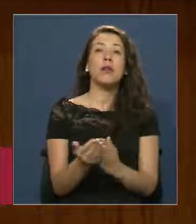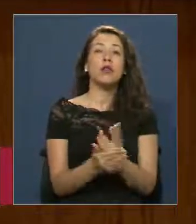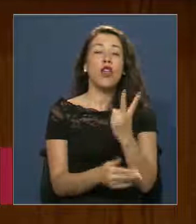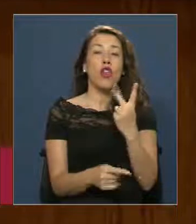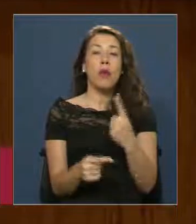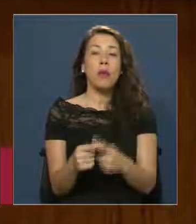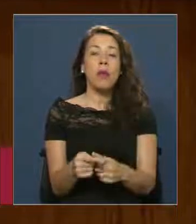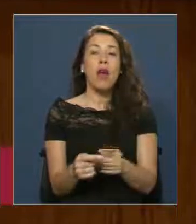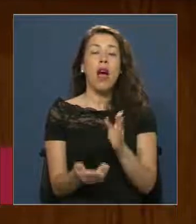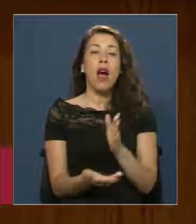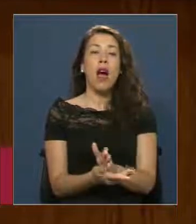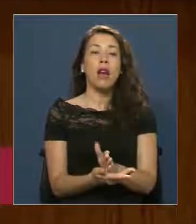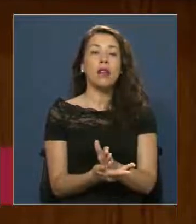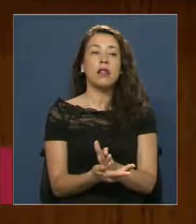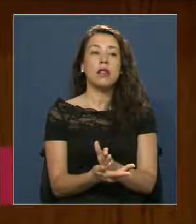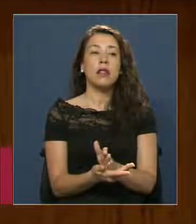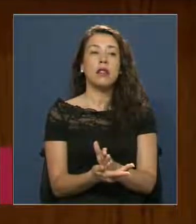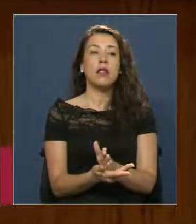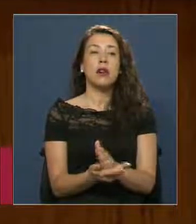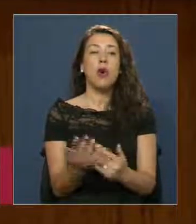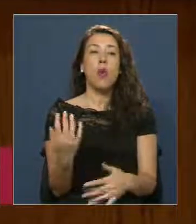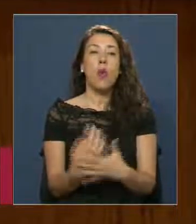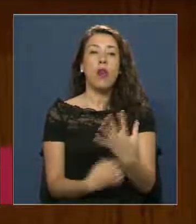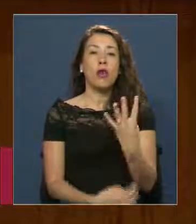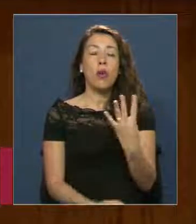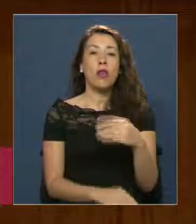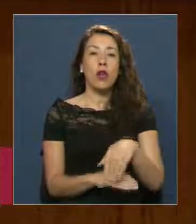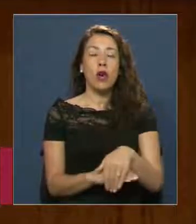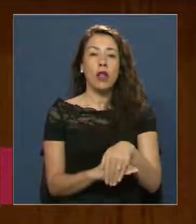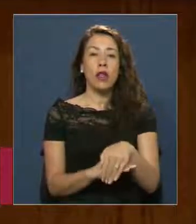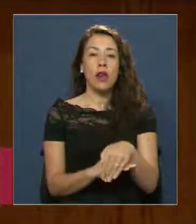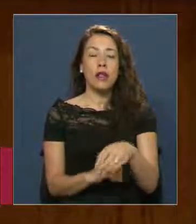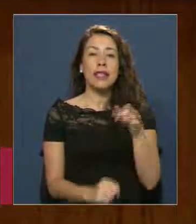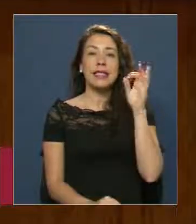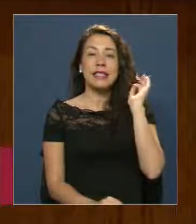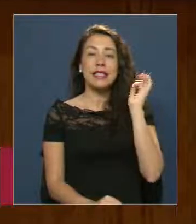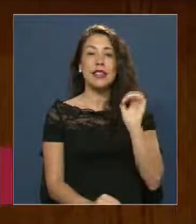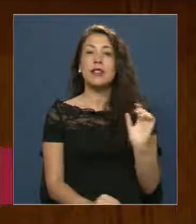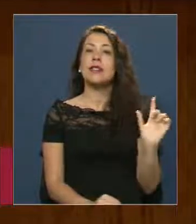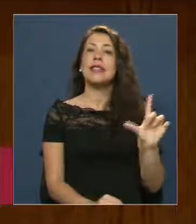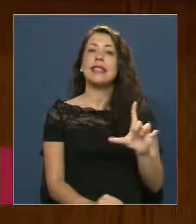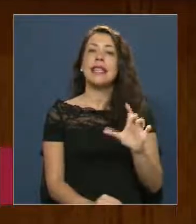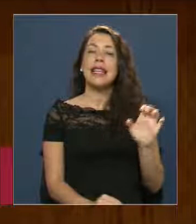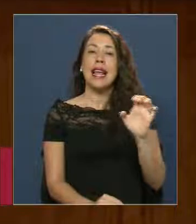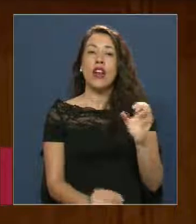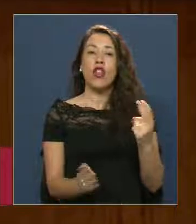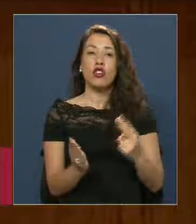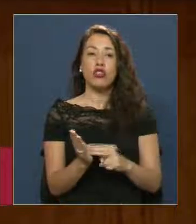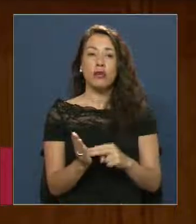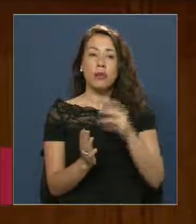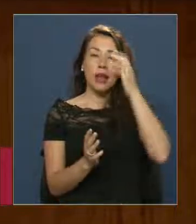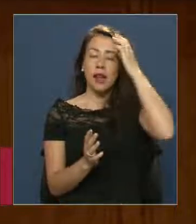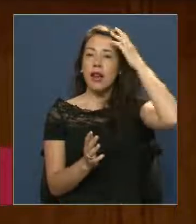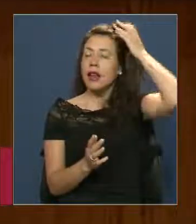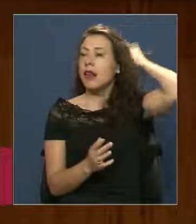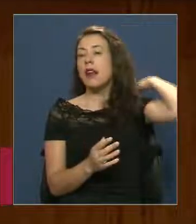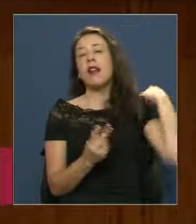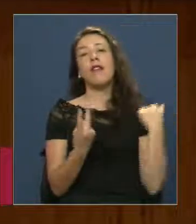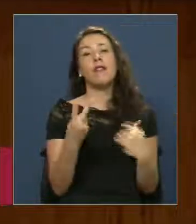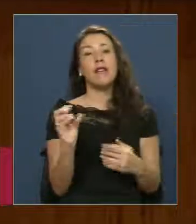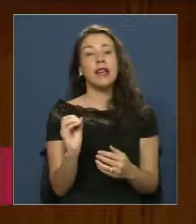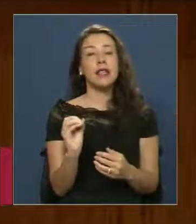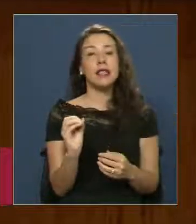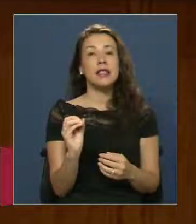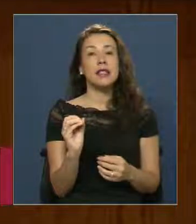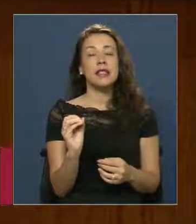2:14:30 hasta un cuarto para las 4 de la tarde, en sesión del 7 de enero del 2020, en